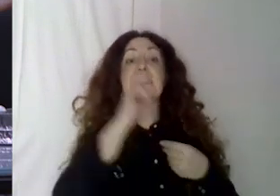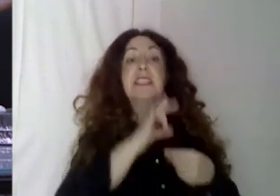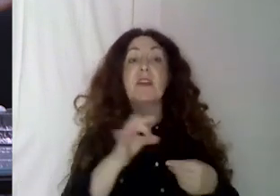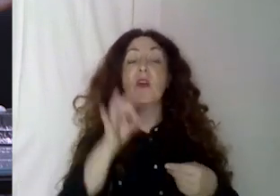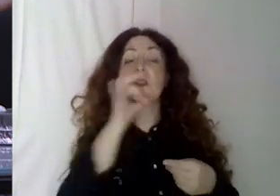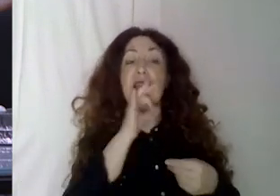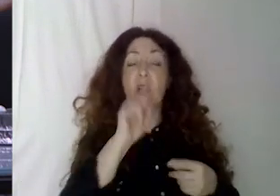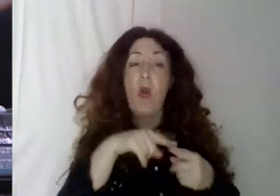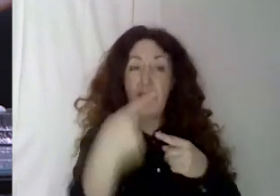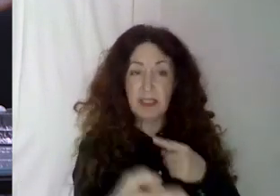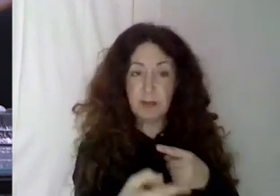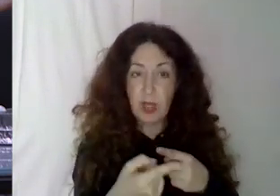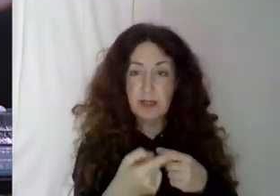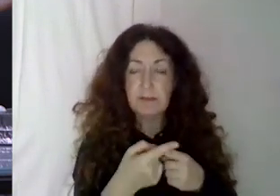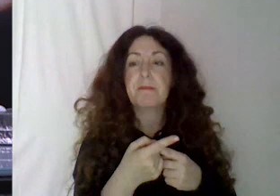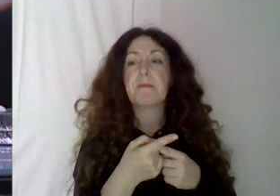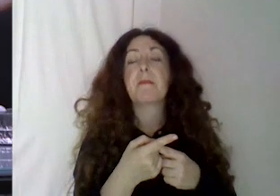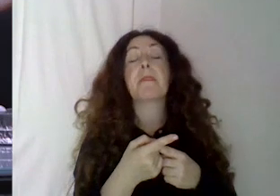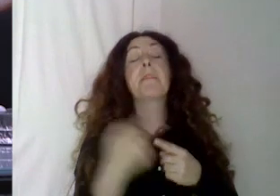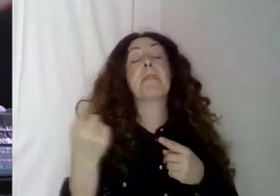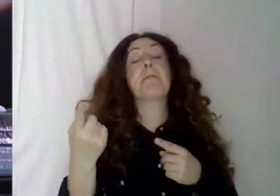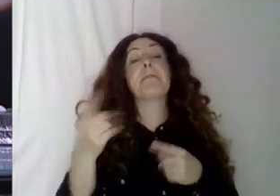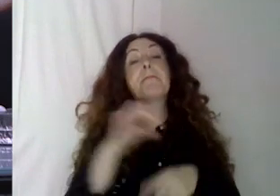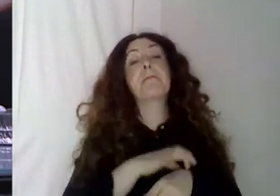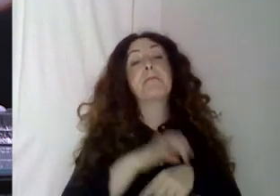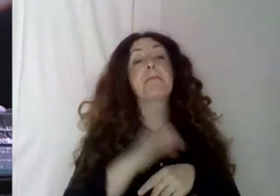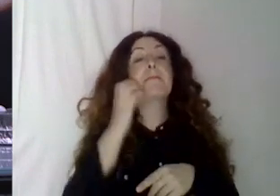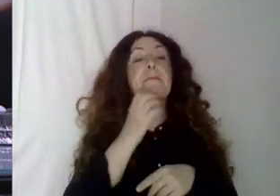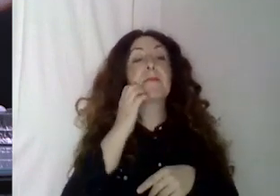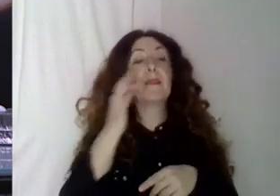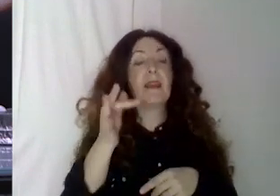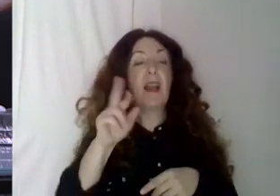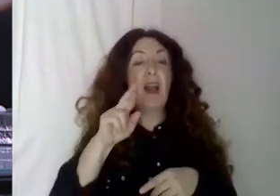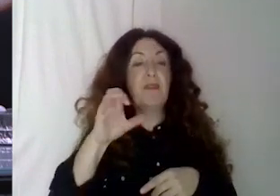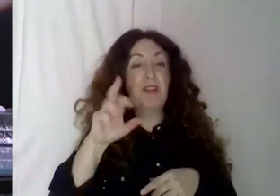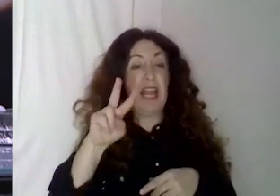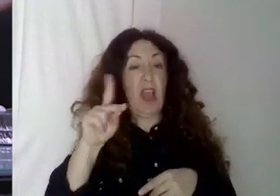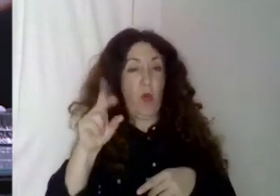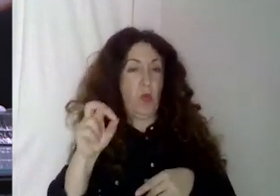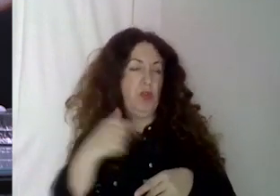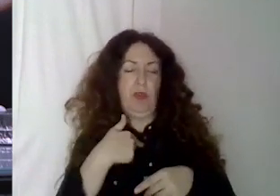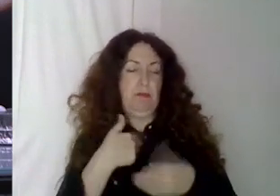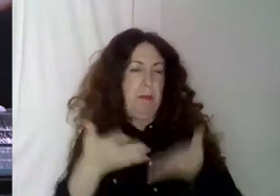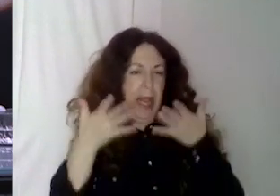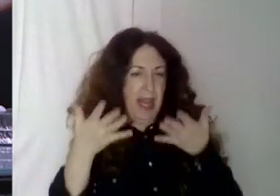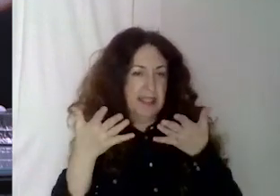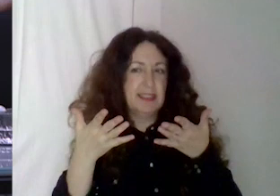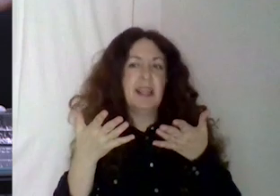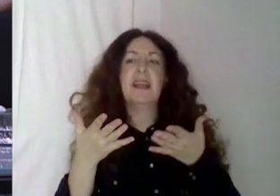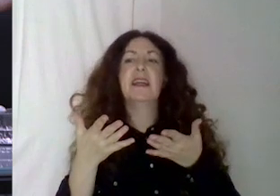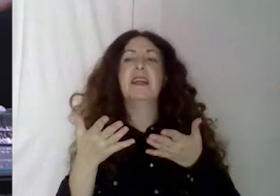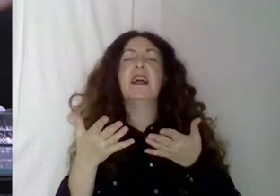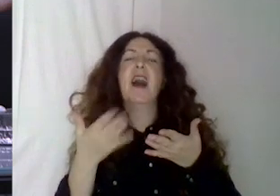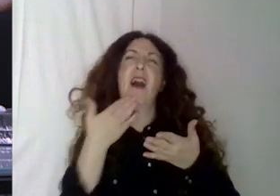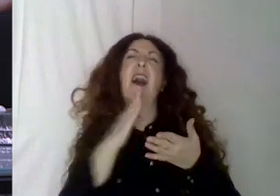él es un, alguien que tiene una vida que tiene, donde hay un antes y hay un después, una vida que tiene dos noches, cuenta también muy poéticamente, ¿no? O